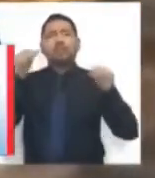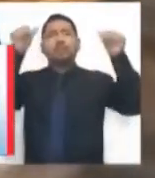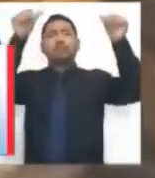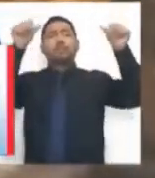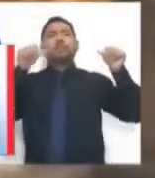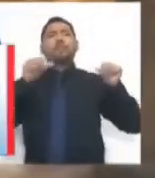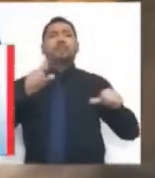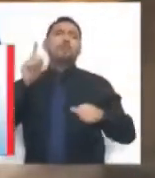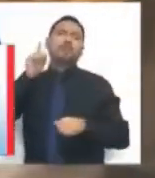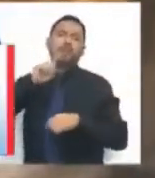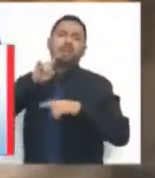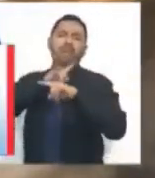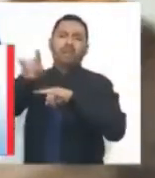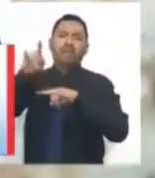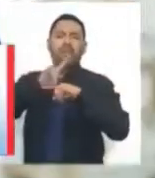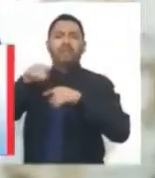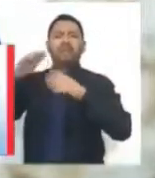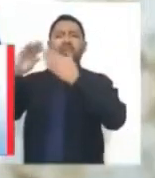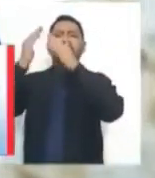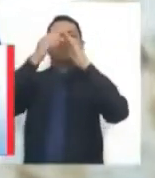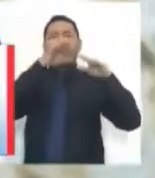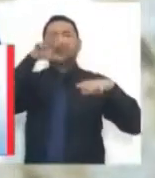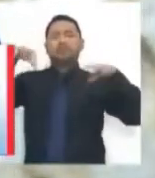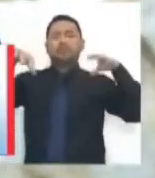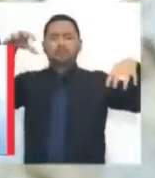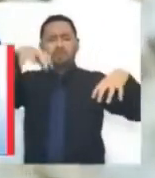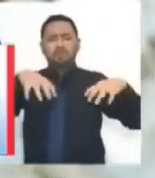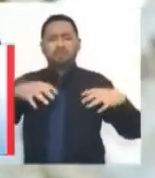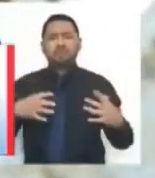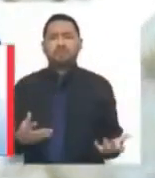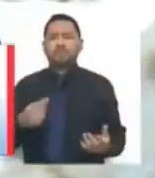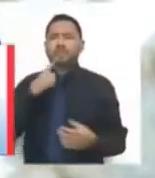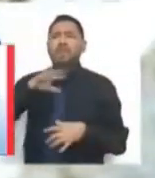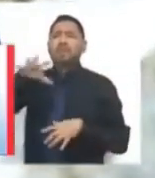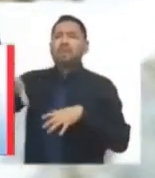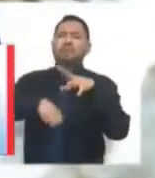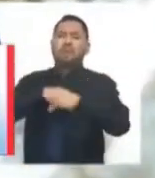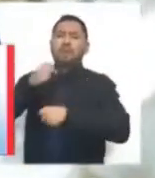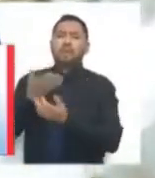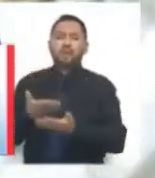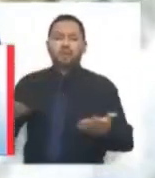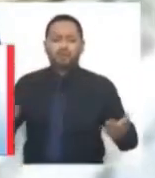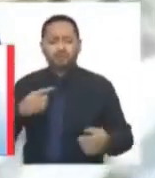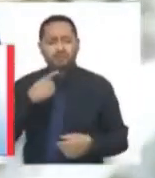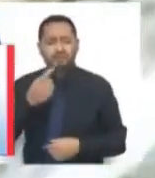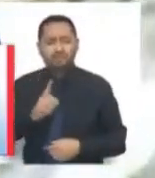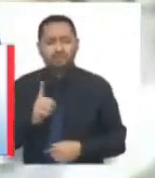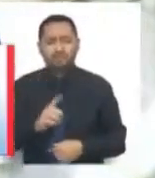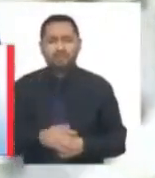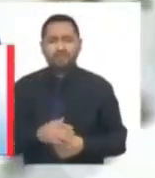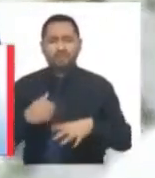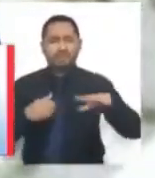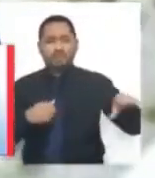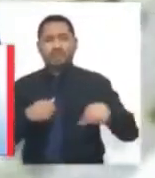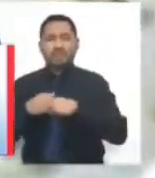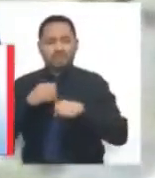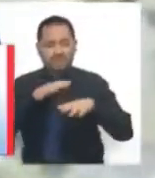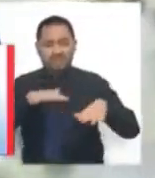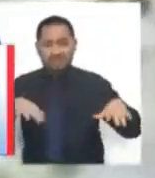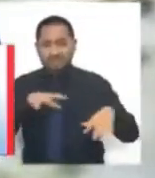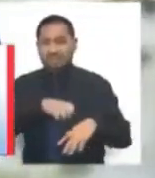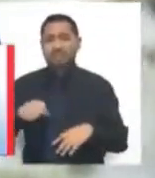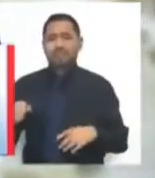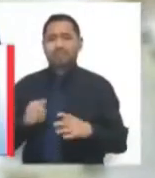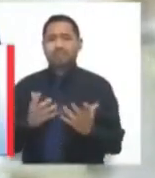a poner paneles mentirosos en las grandes ciudades, que no le digan que le van a quitar sus cosas, porque eso será quitar su mochila a los